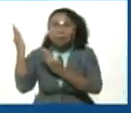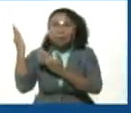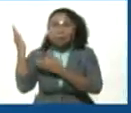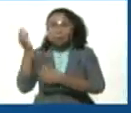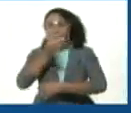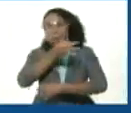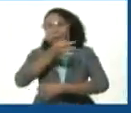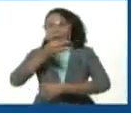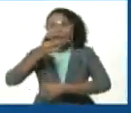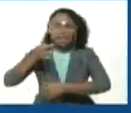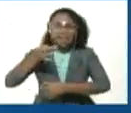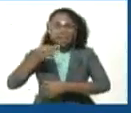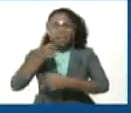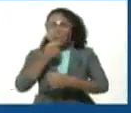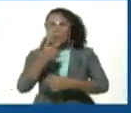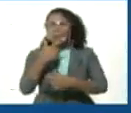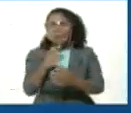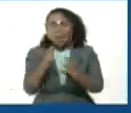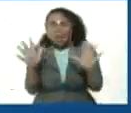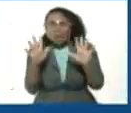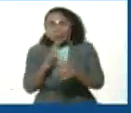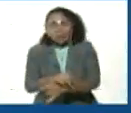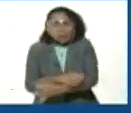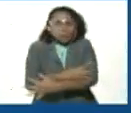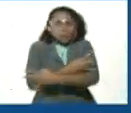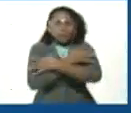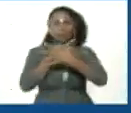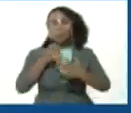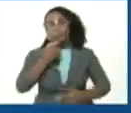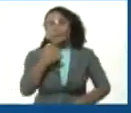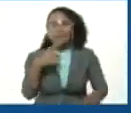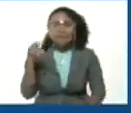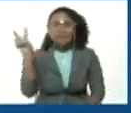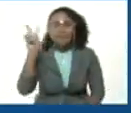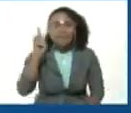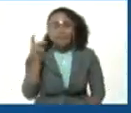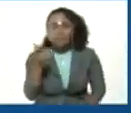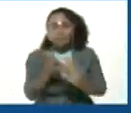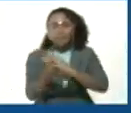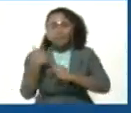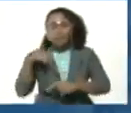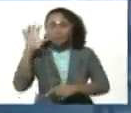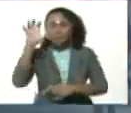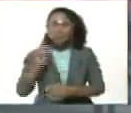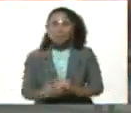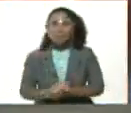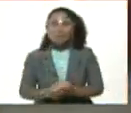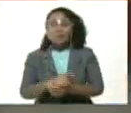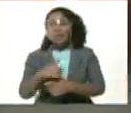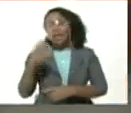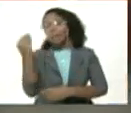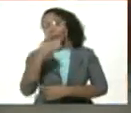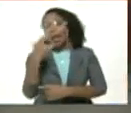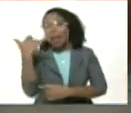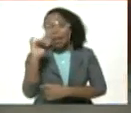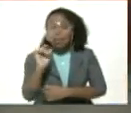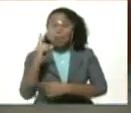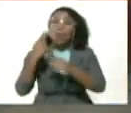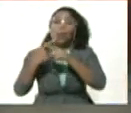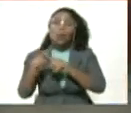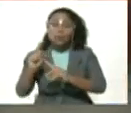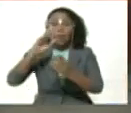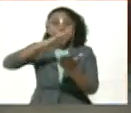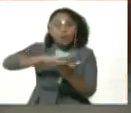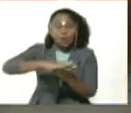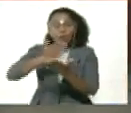belleza. Ay, Dios mío, Venezuela, qué bella es nuestra patria. Bueno, acompáñame. Alexis, ¿qué más? Digamos, luego que tenemos otro